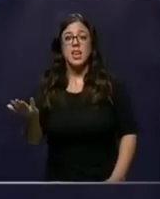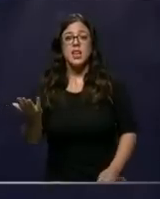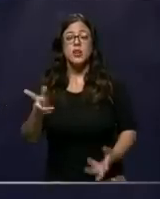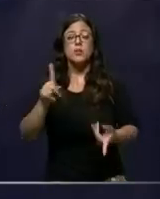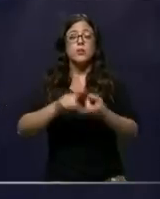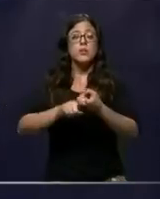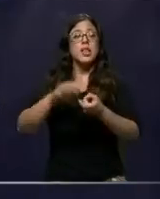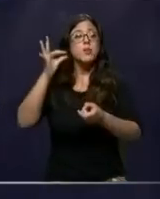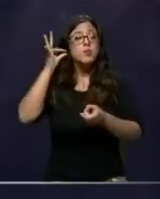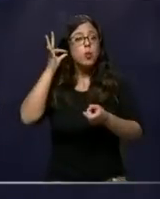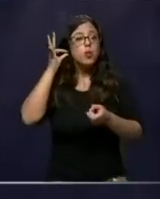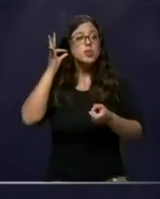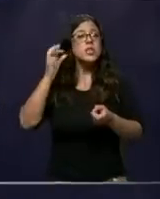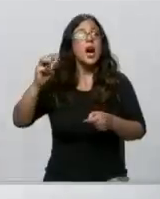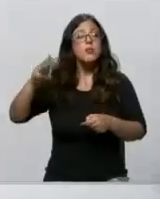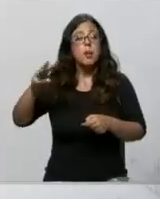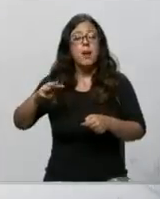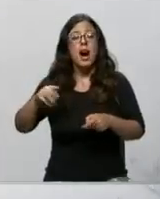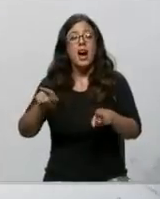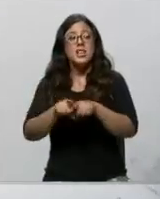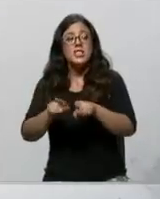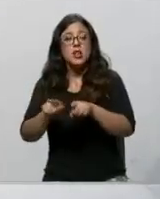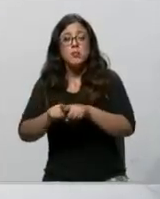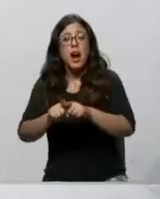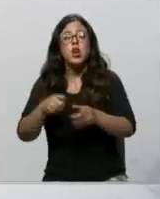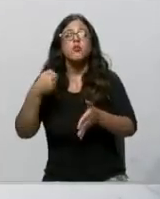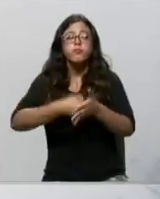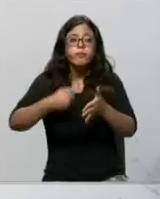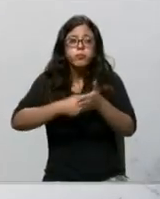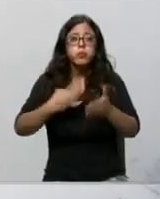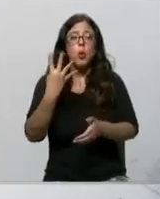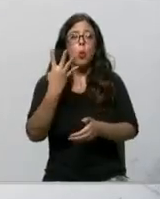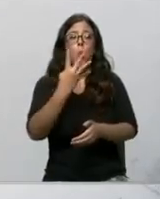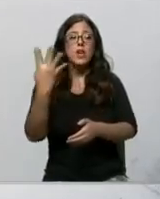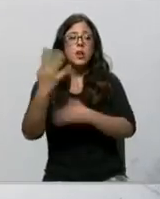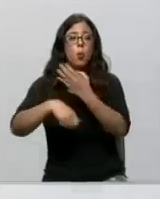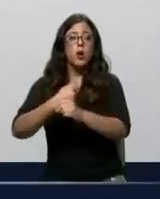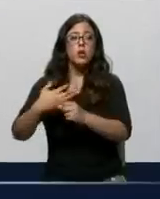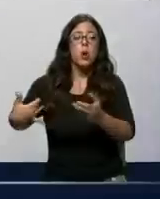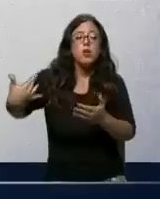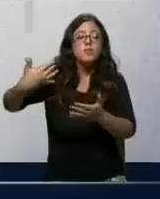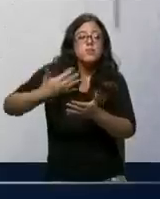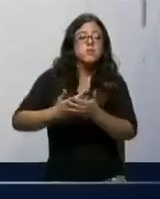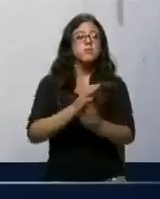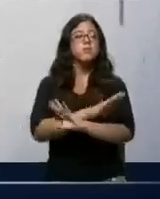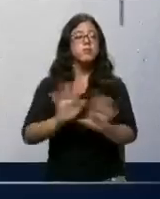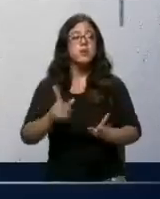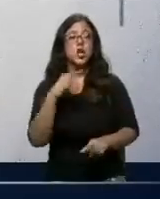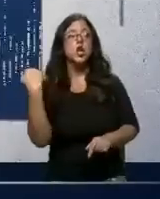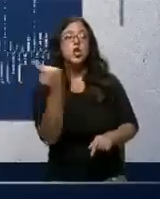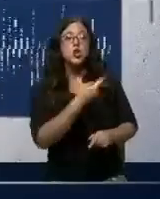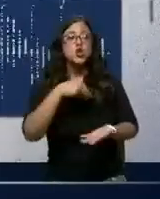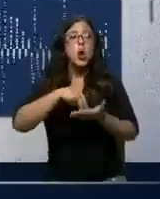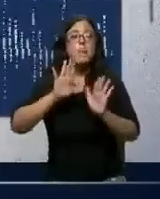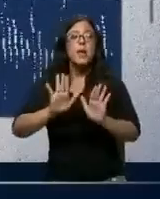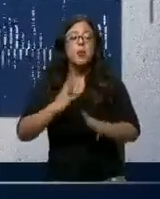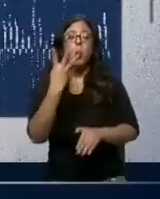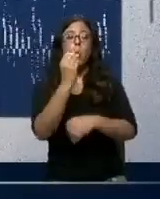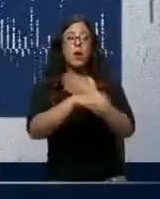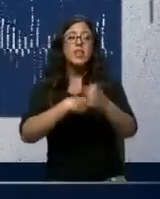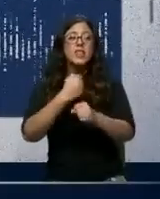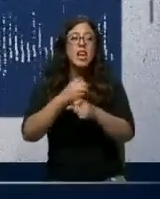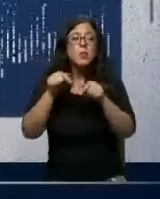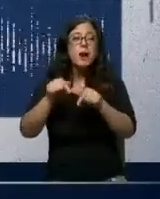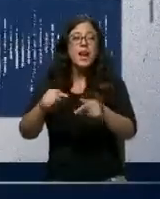encabezaron la lucha por obtener justicia, la misma que tras 44 años llegó a su fin. Como nosotros esperamos 40 años